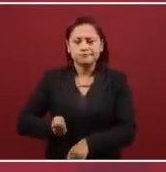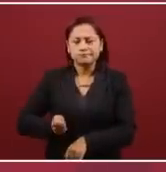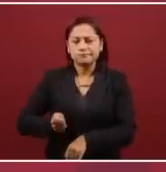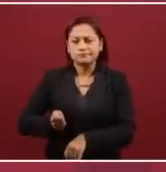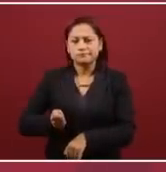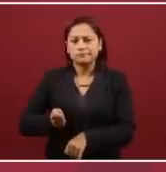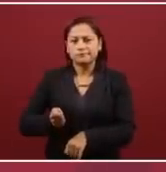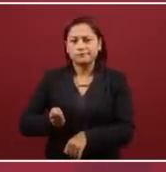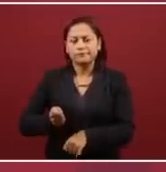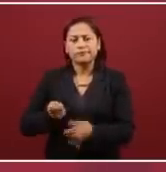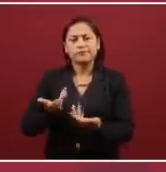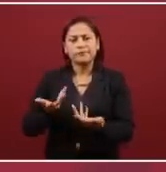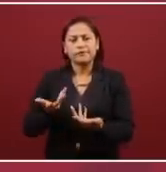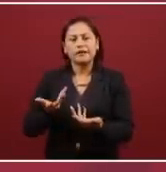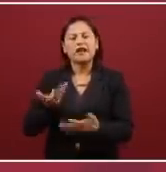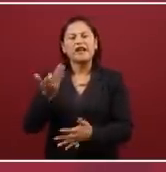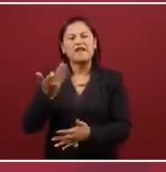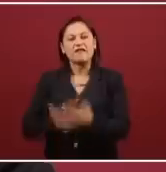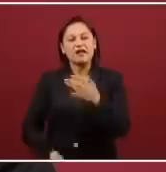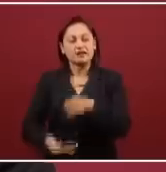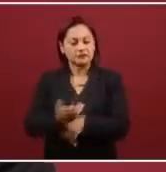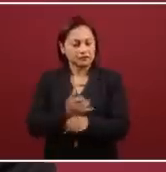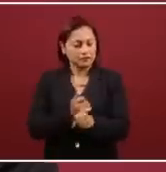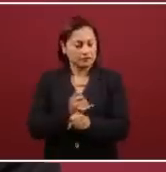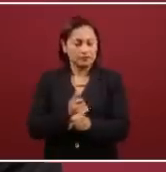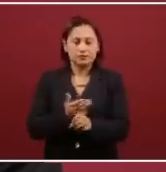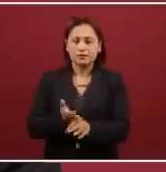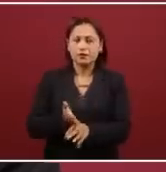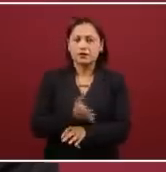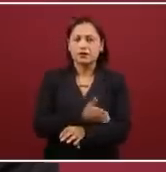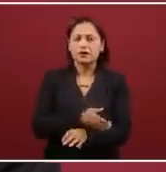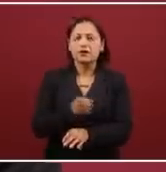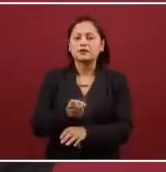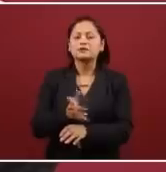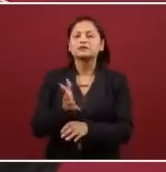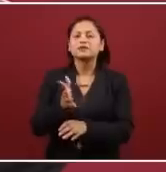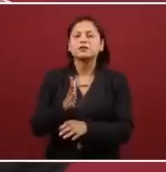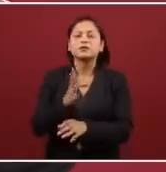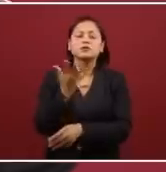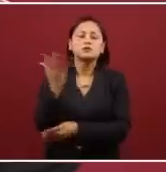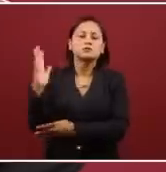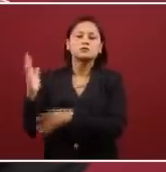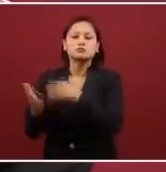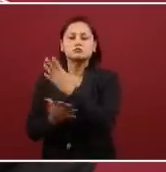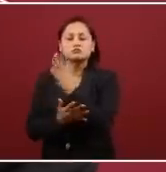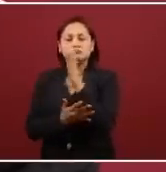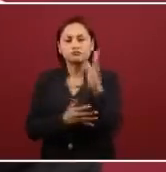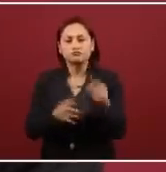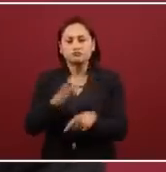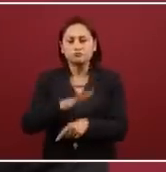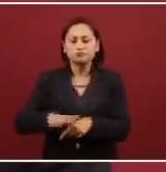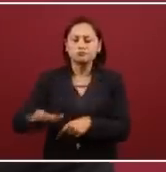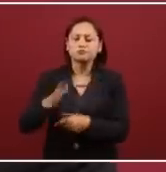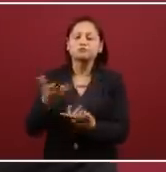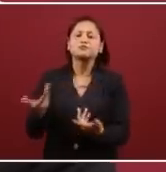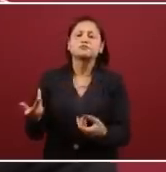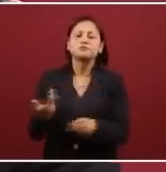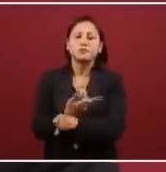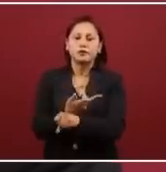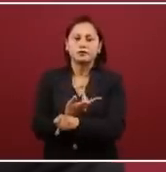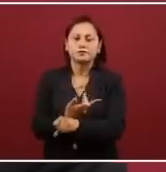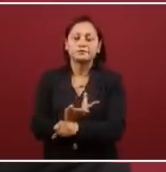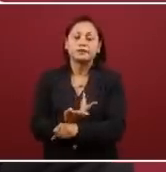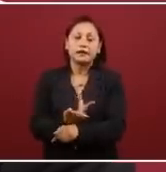sobre impacto ambiental, porque depende de la Secretaría de Medio